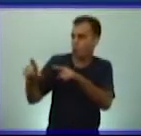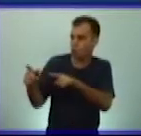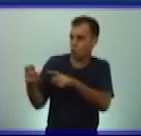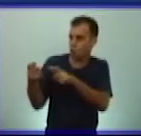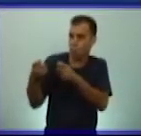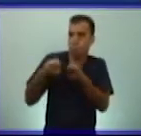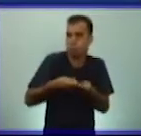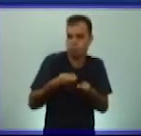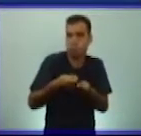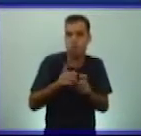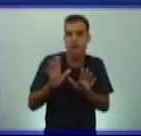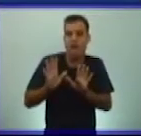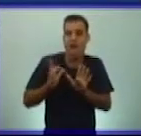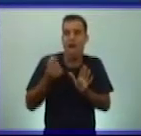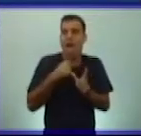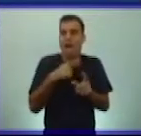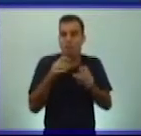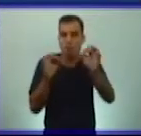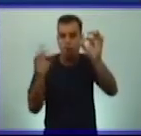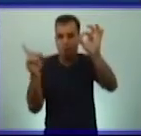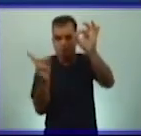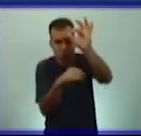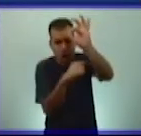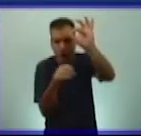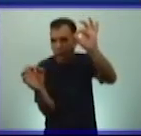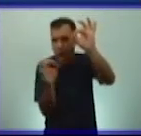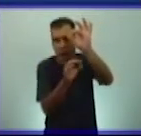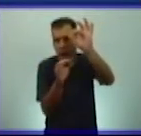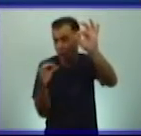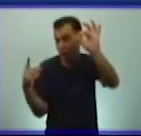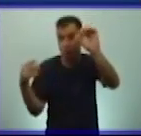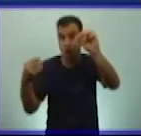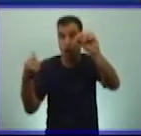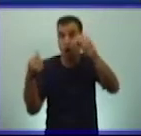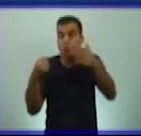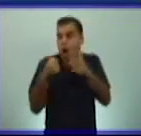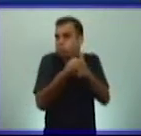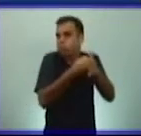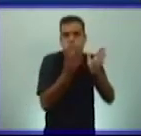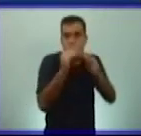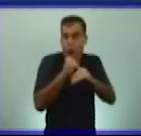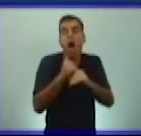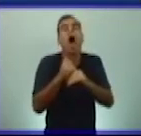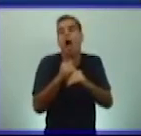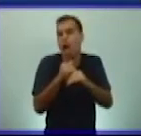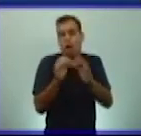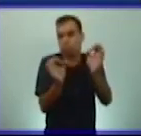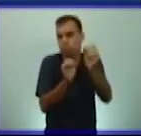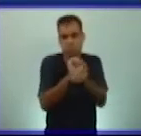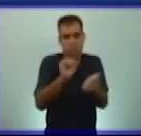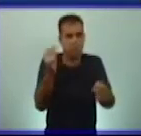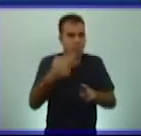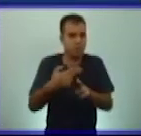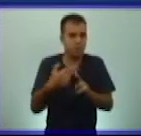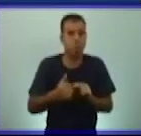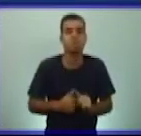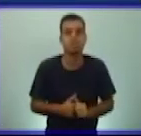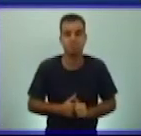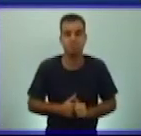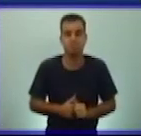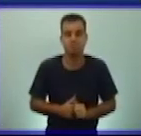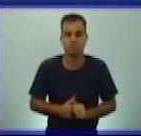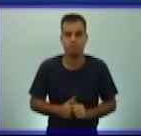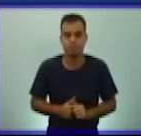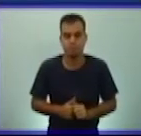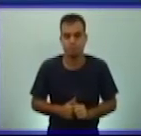observen ustedes que estamos planteando que en el circuito sus componentes, si están exentos de una fuente, entonces las